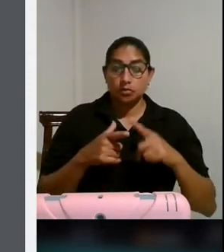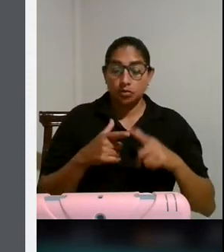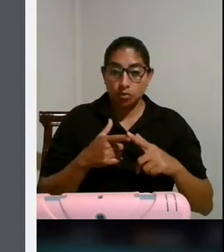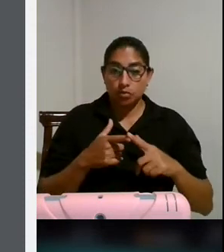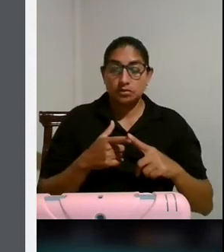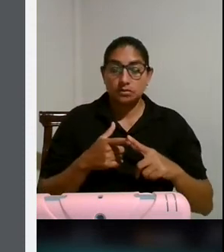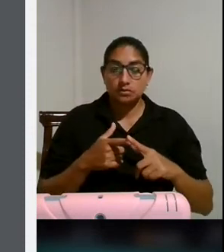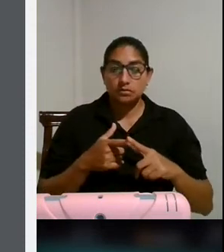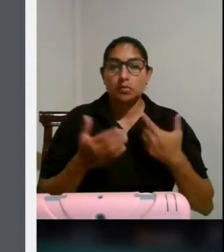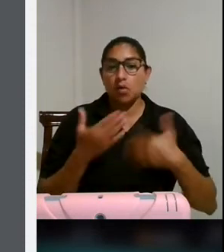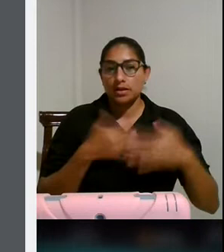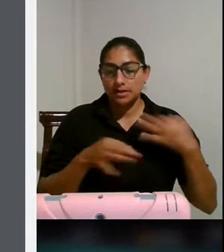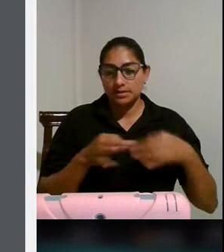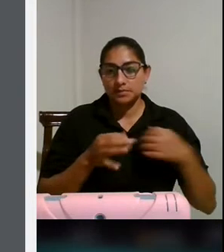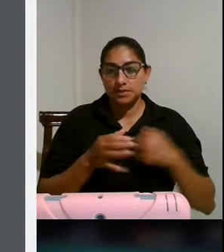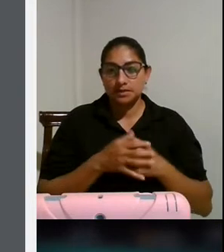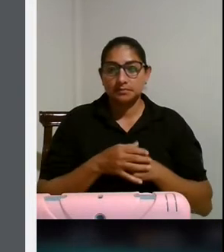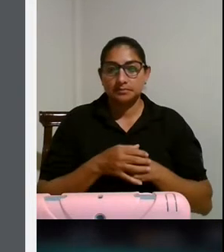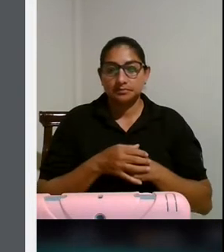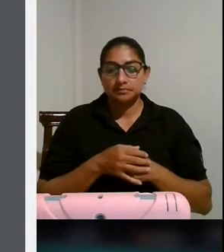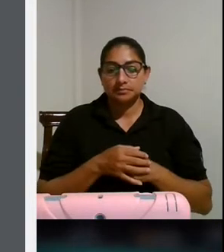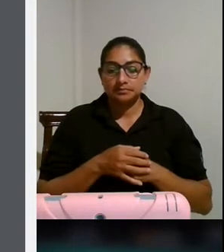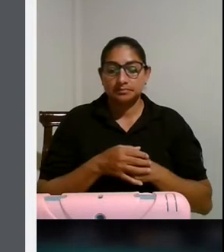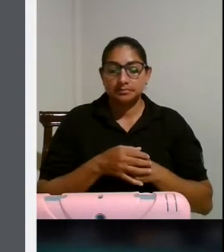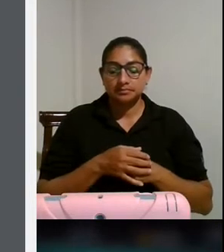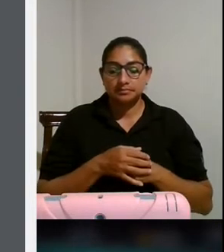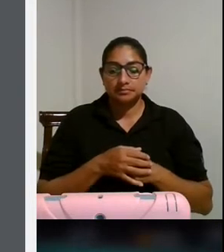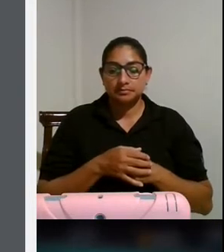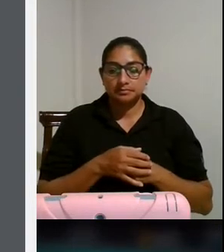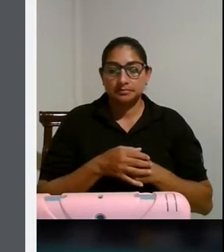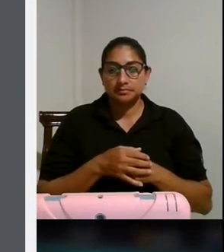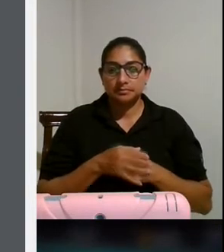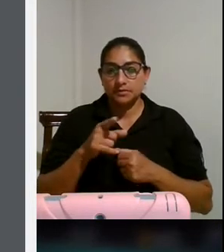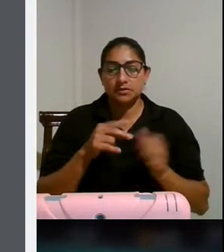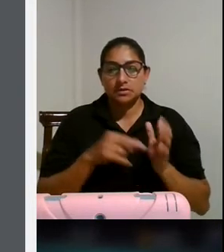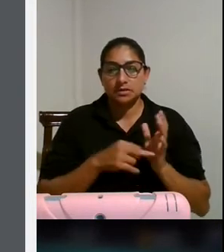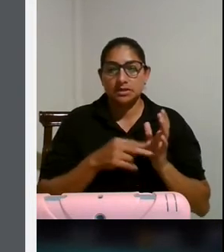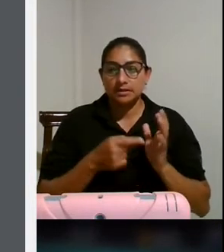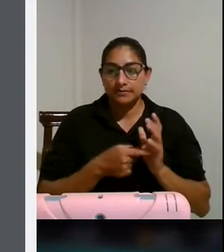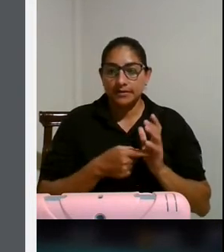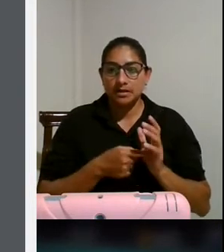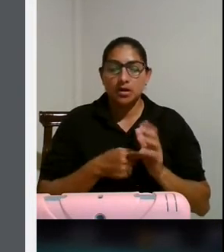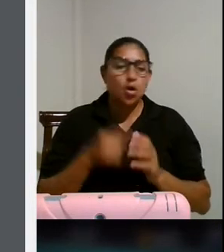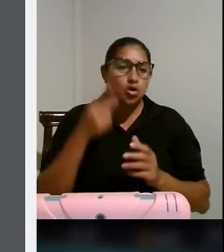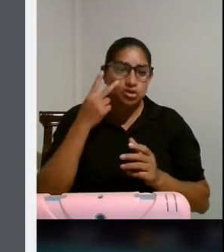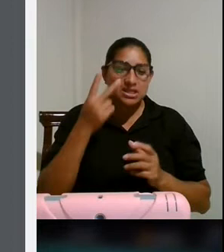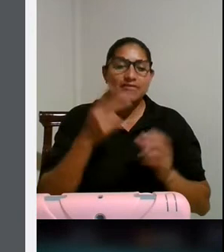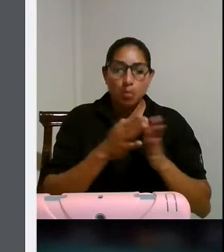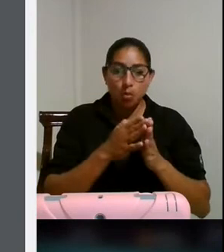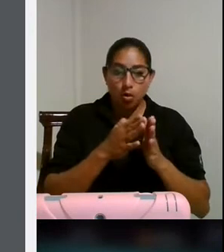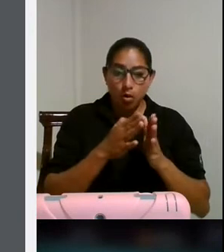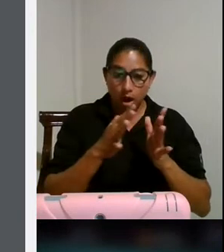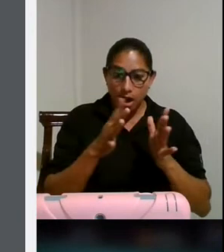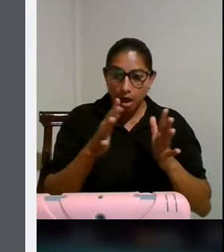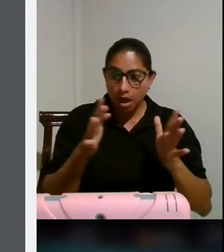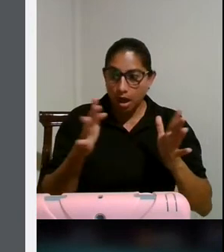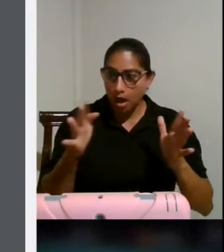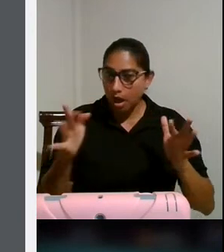como les dije, perdón, esto se ve un poco extenso, más que todo cuando uno ve el delta